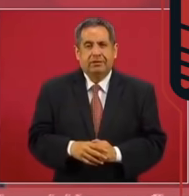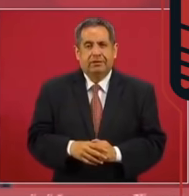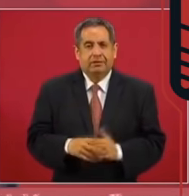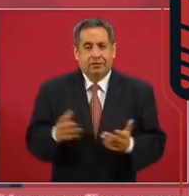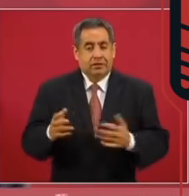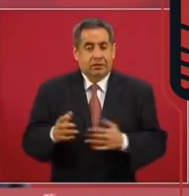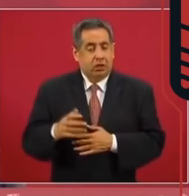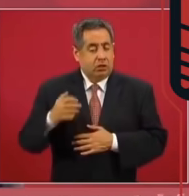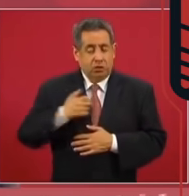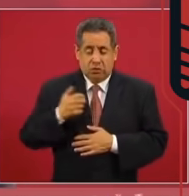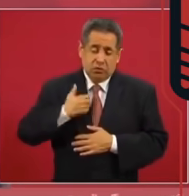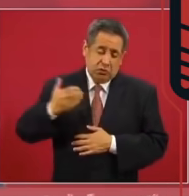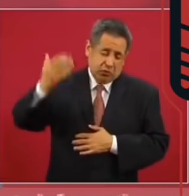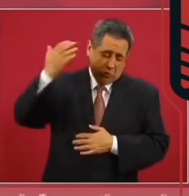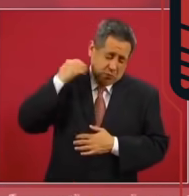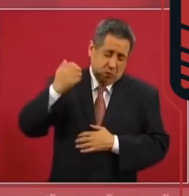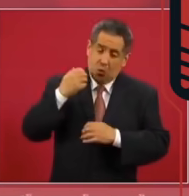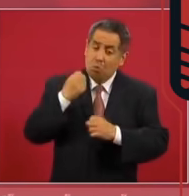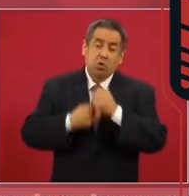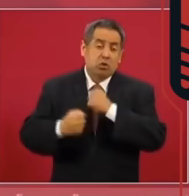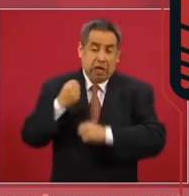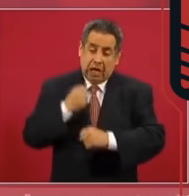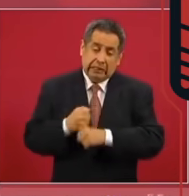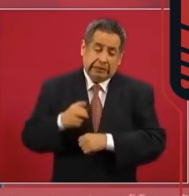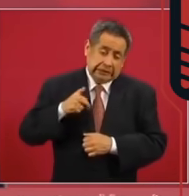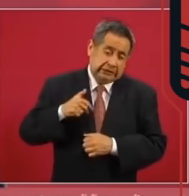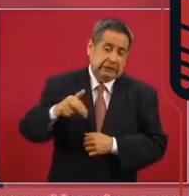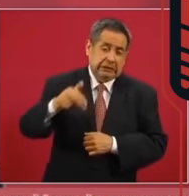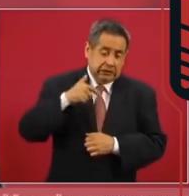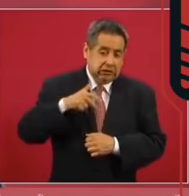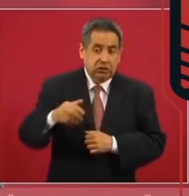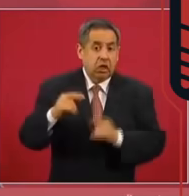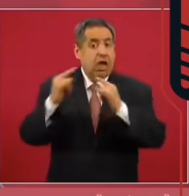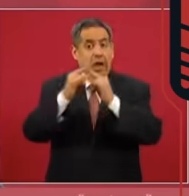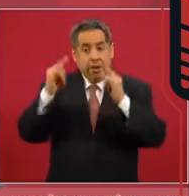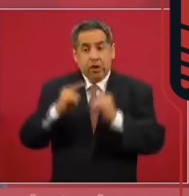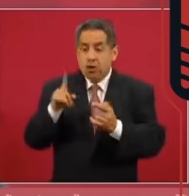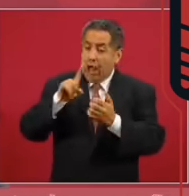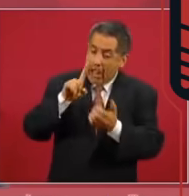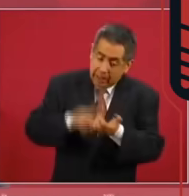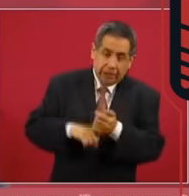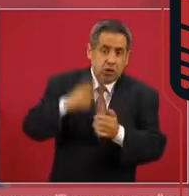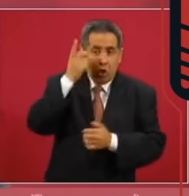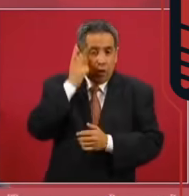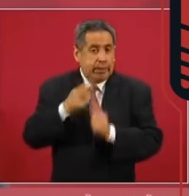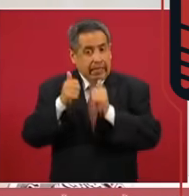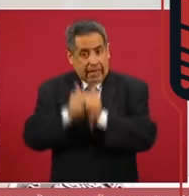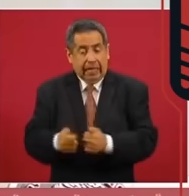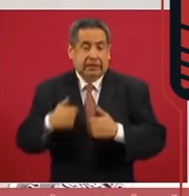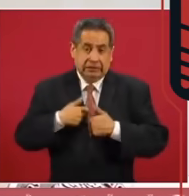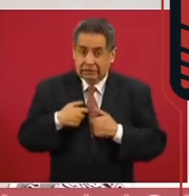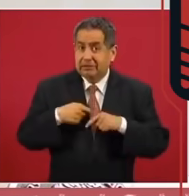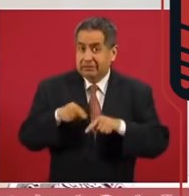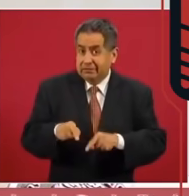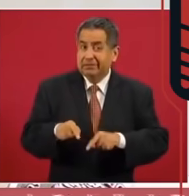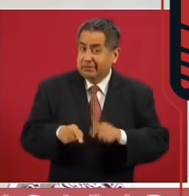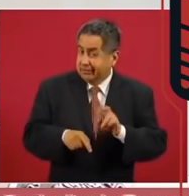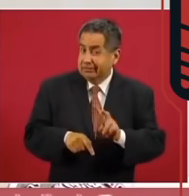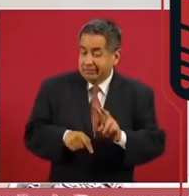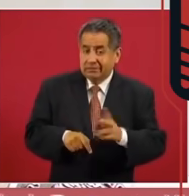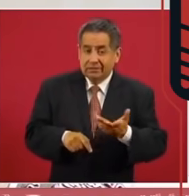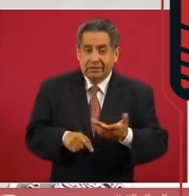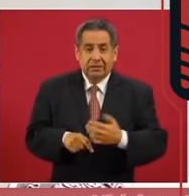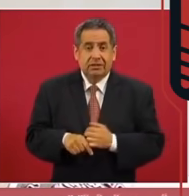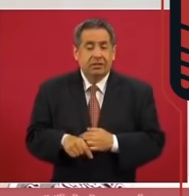Porque yo caminé durante mucho tiempo y me quedaba en el campamento. Y cuando